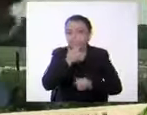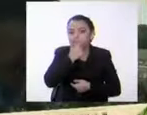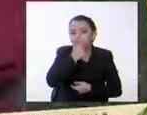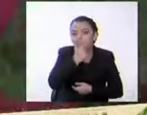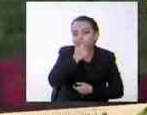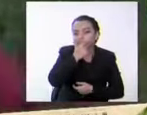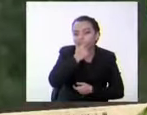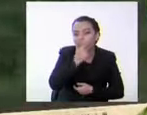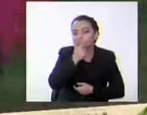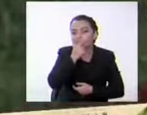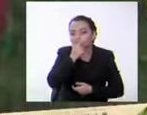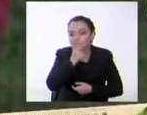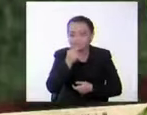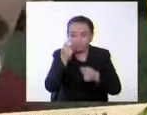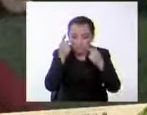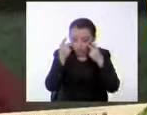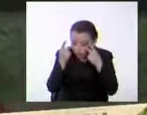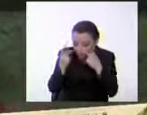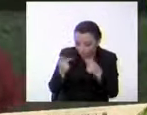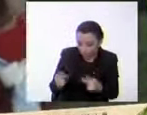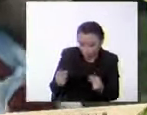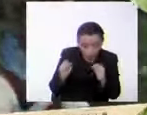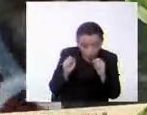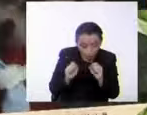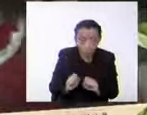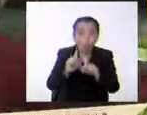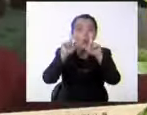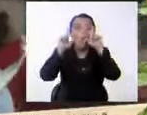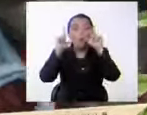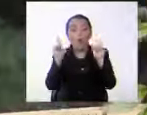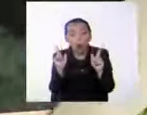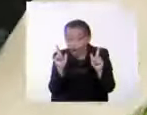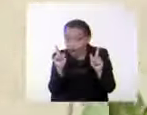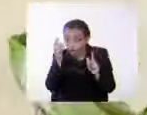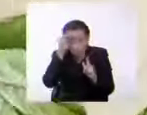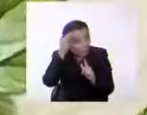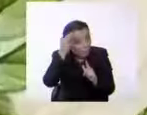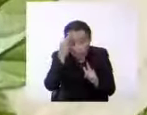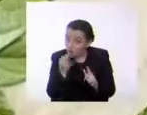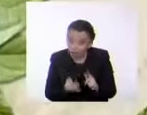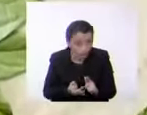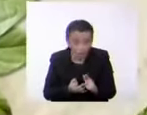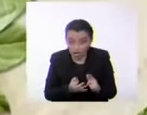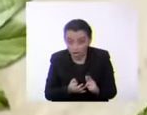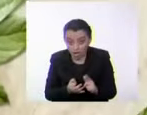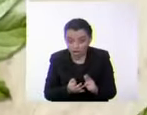lo veo y no lo puedo creer.